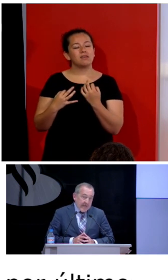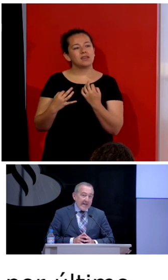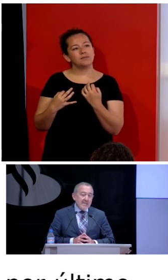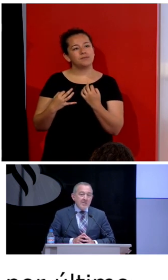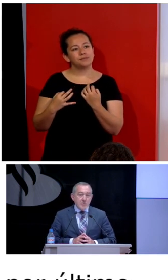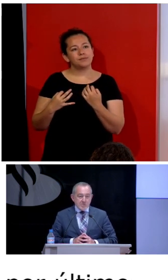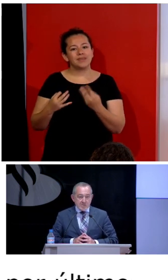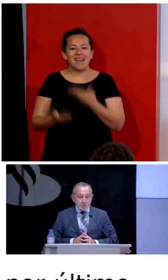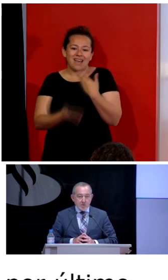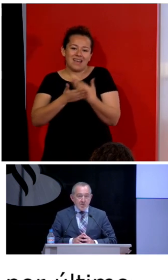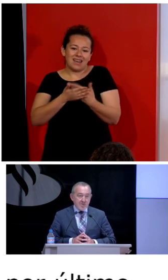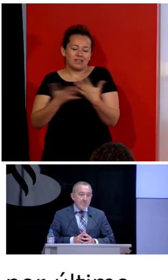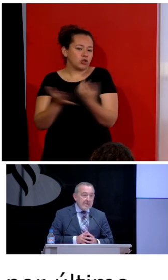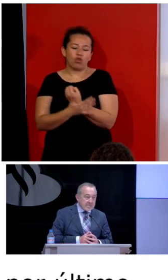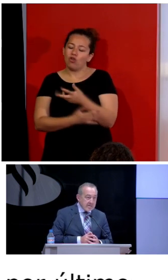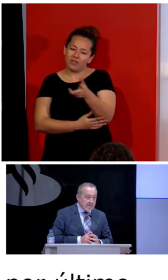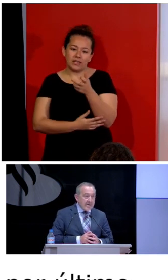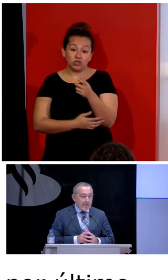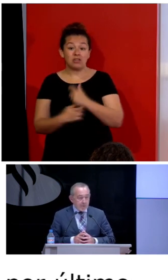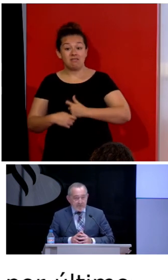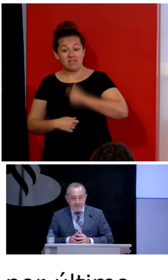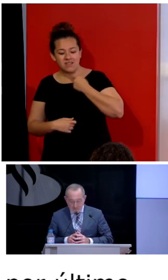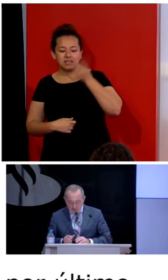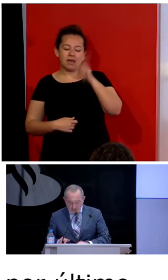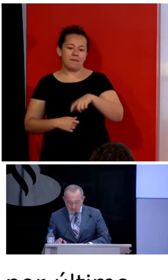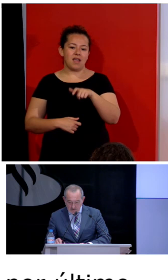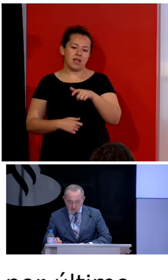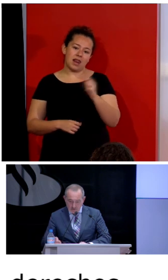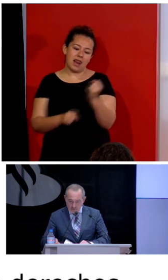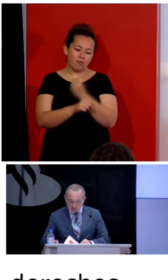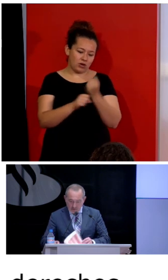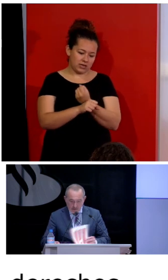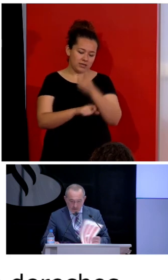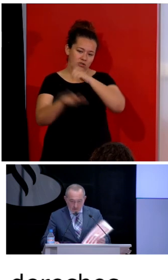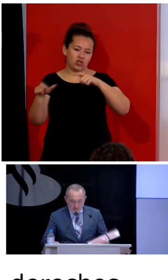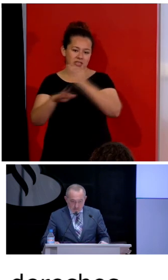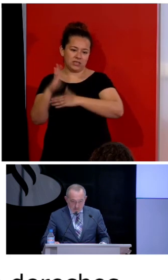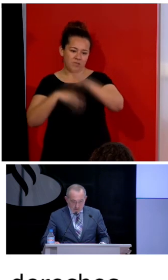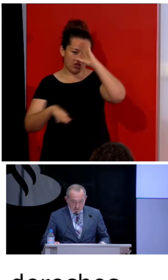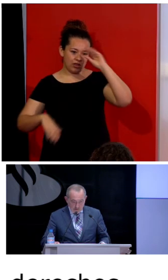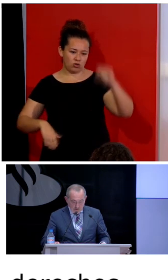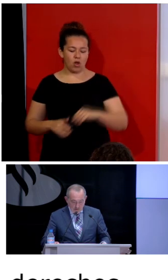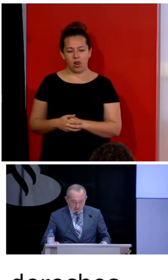tiene que ser el garante de todos los derechos civiles y laborales del personal discapacitado intelectual.